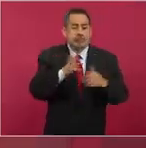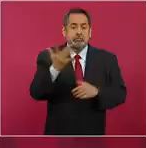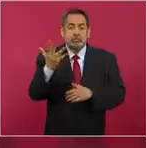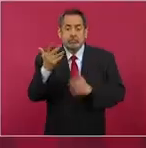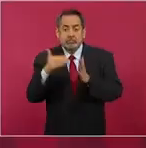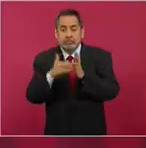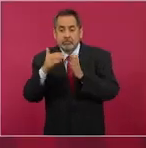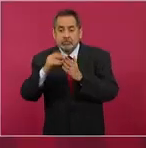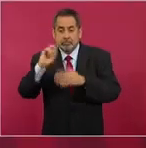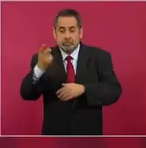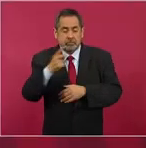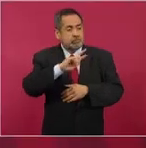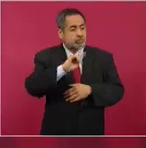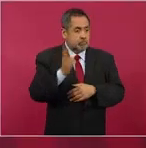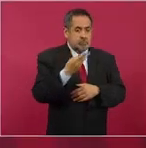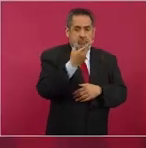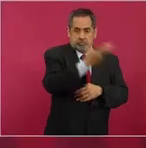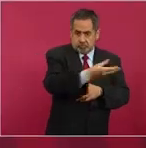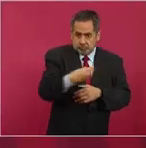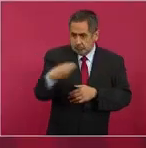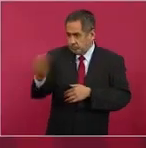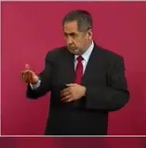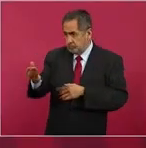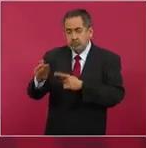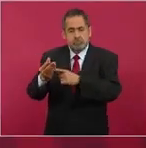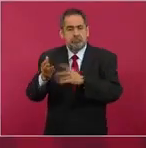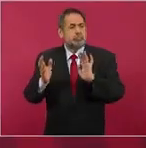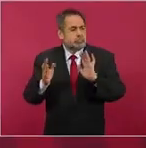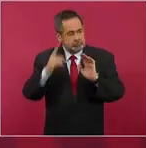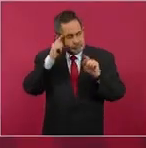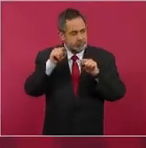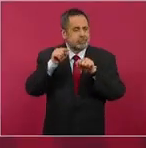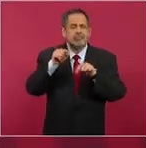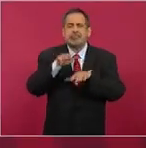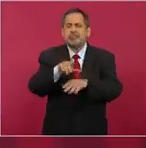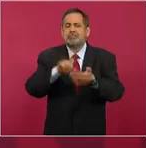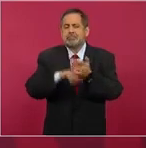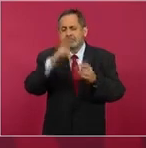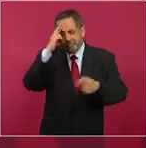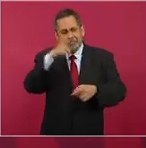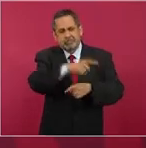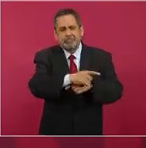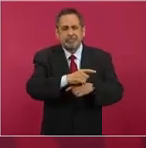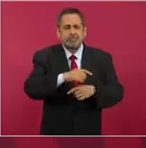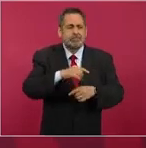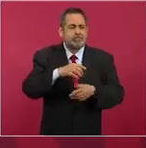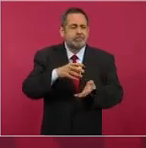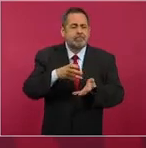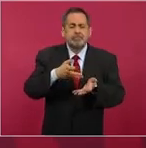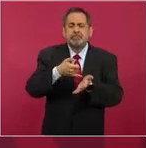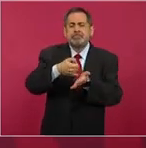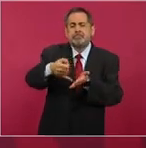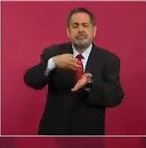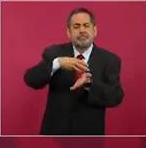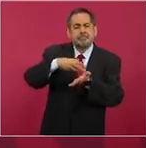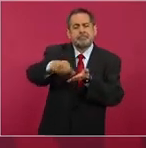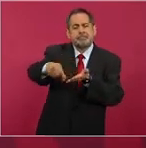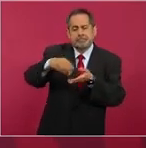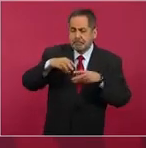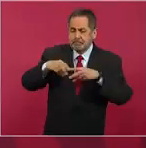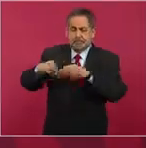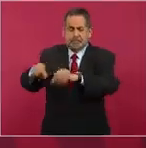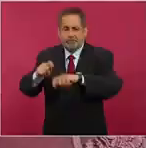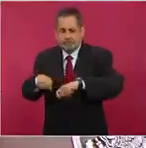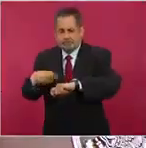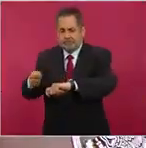de dólares, y eso es para los fertilizantes que se entregan a los campesinos. Eso es lo que